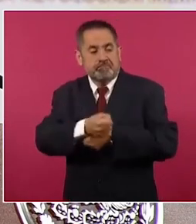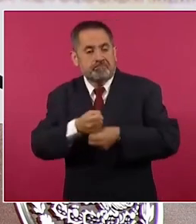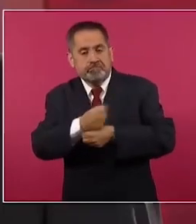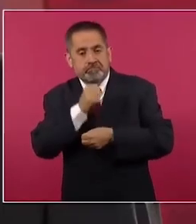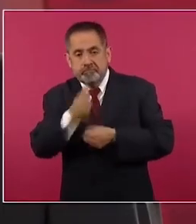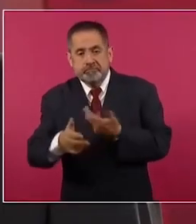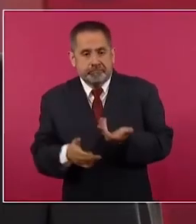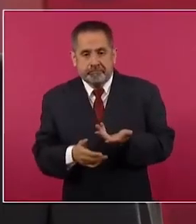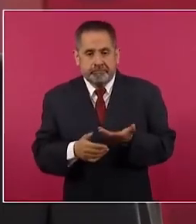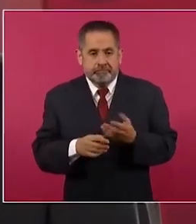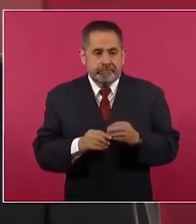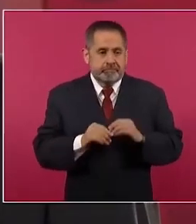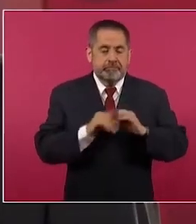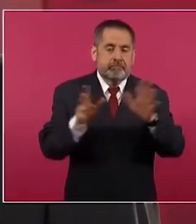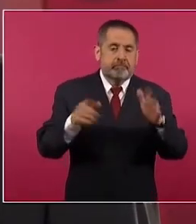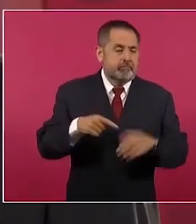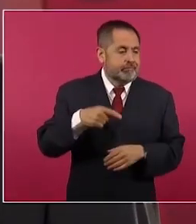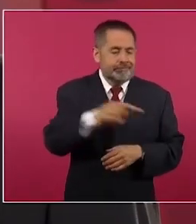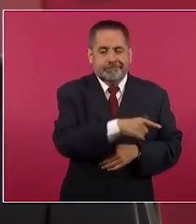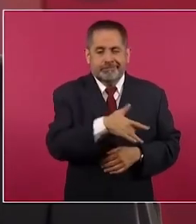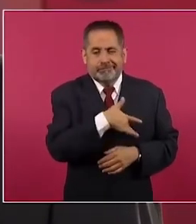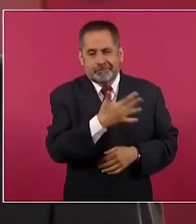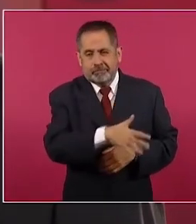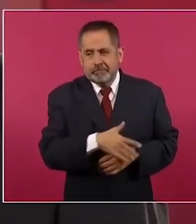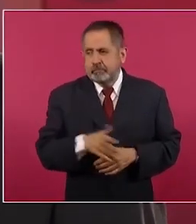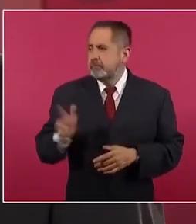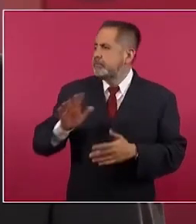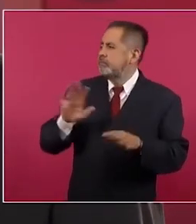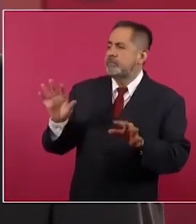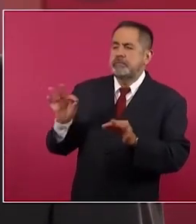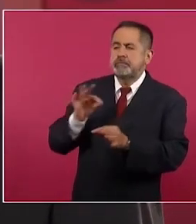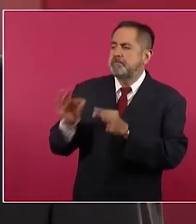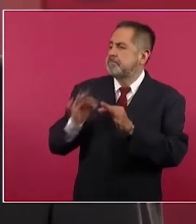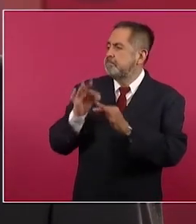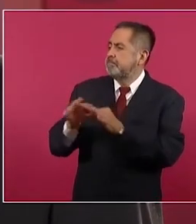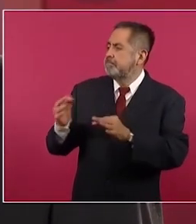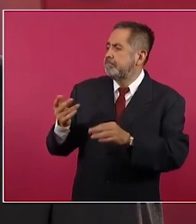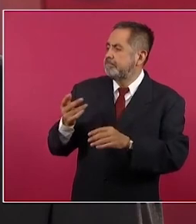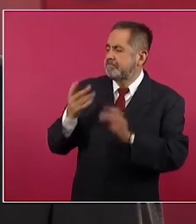porque eso les duele mucho, les cuesta trabajo